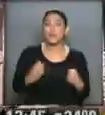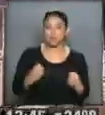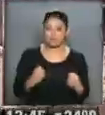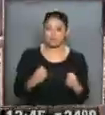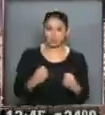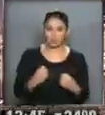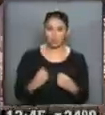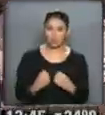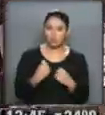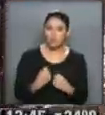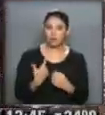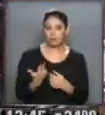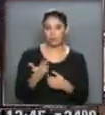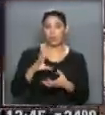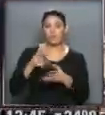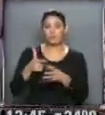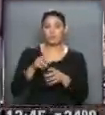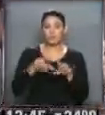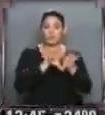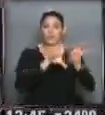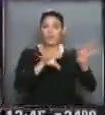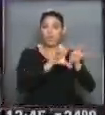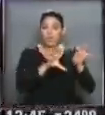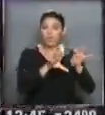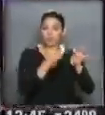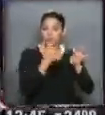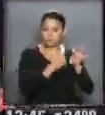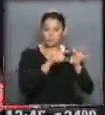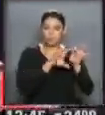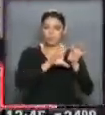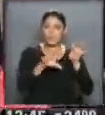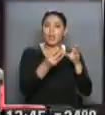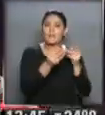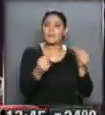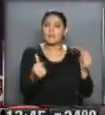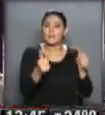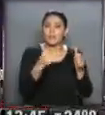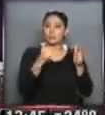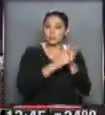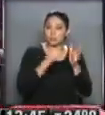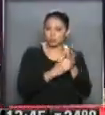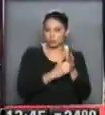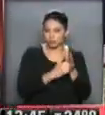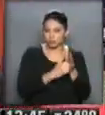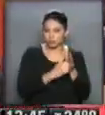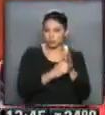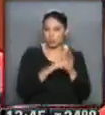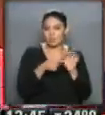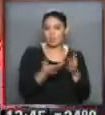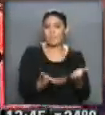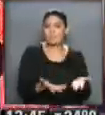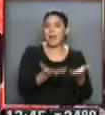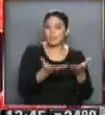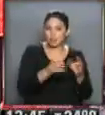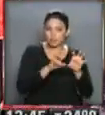supuesto, estos vagones, bueno, están hechos con un material muy denso. Claro. De hecho, también su peso,